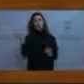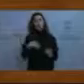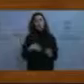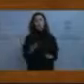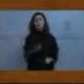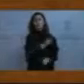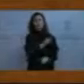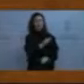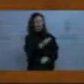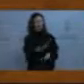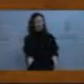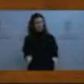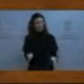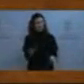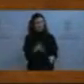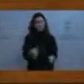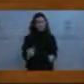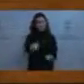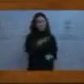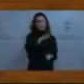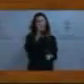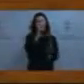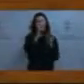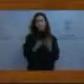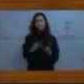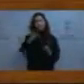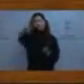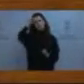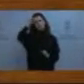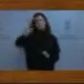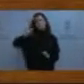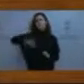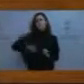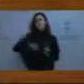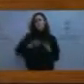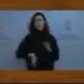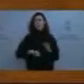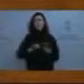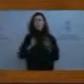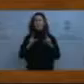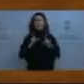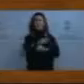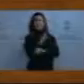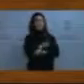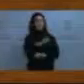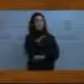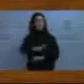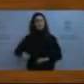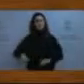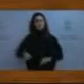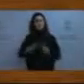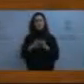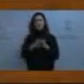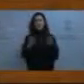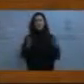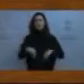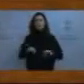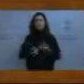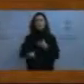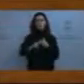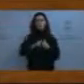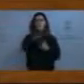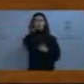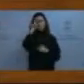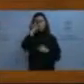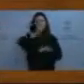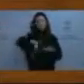preguntado por qué provincias con menos tradición deportiva, y estoy seguro de con menos deportistas con ganas, limítrofes, ya no le pongo Madrid o Barcelona, que